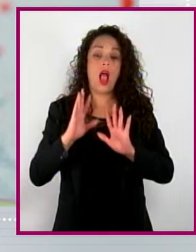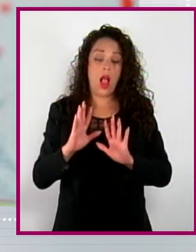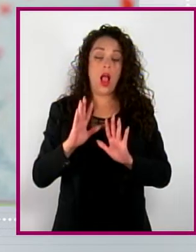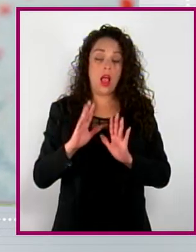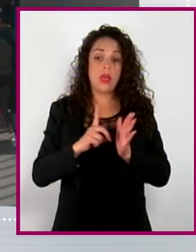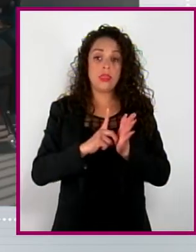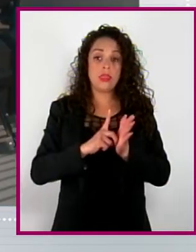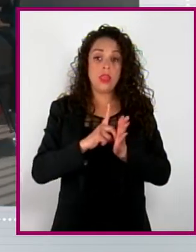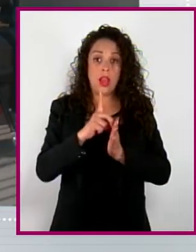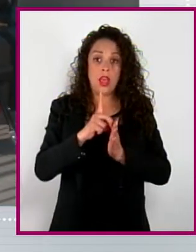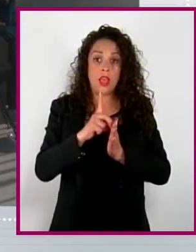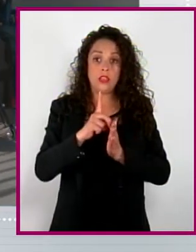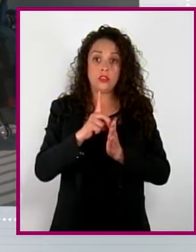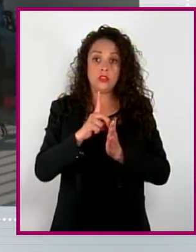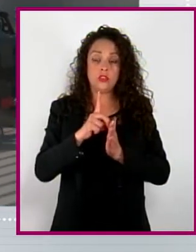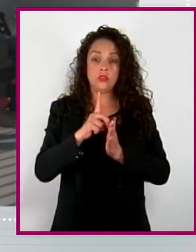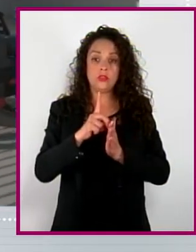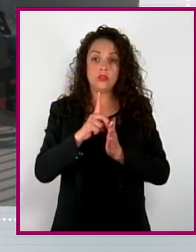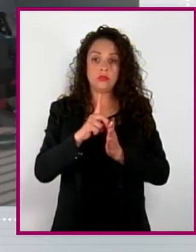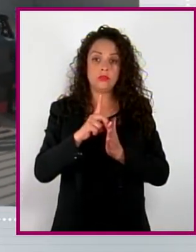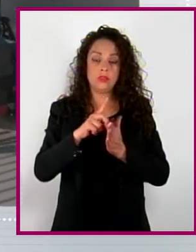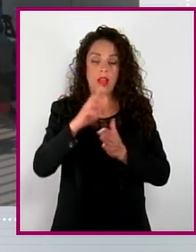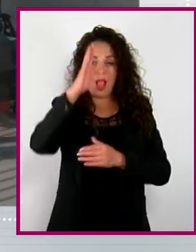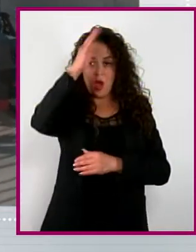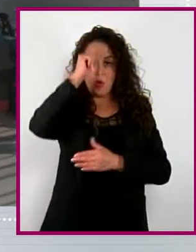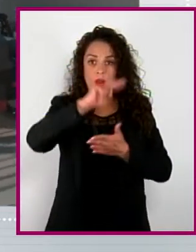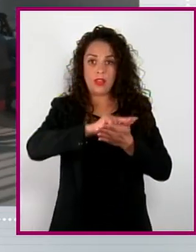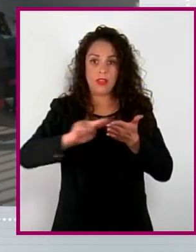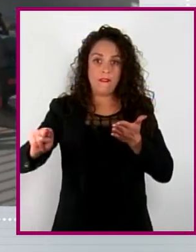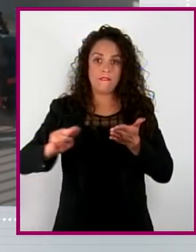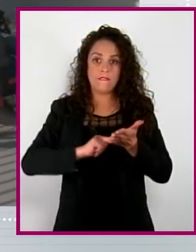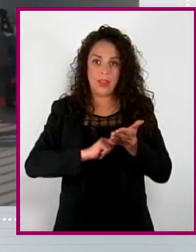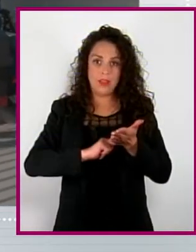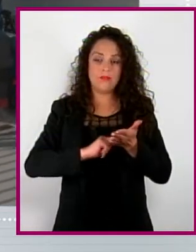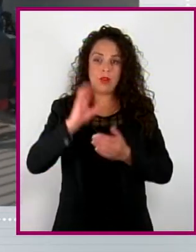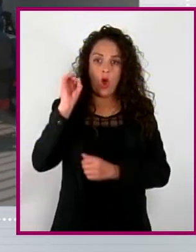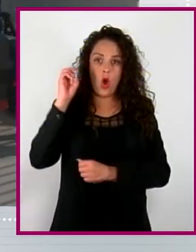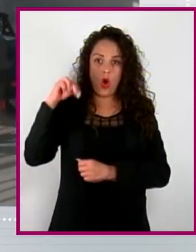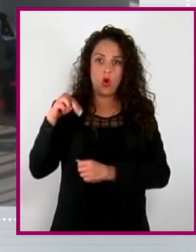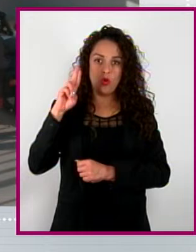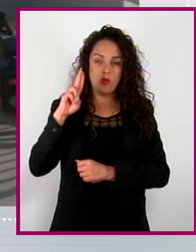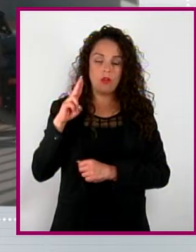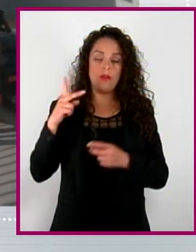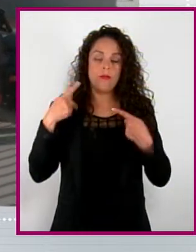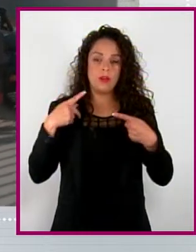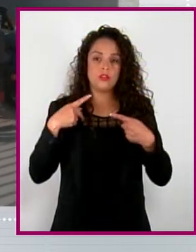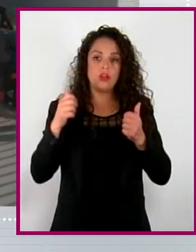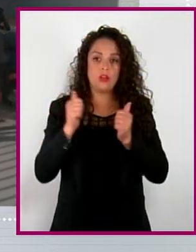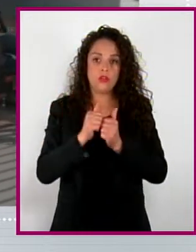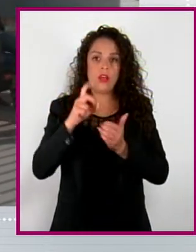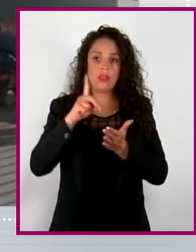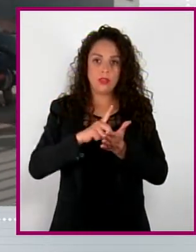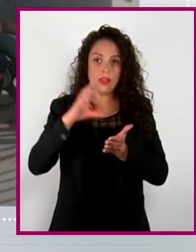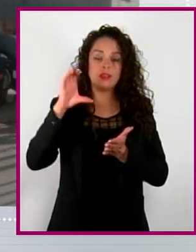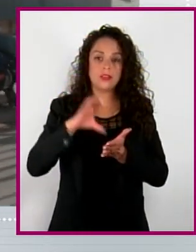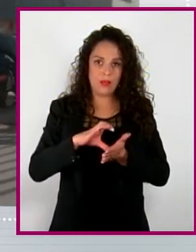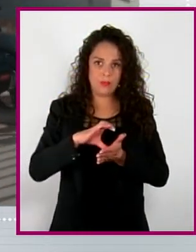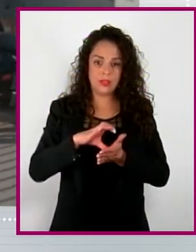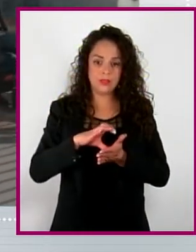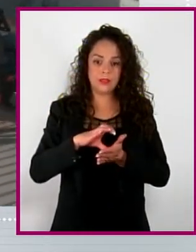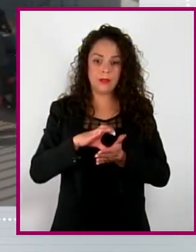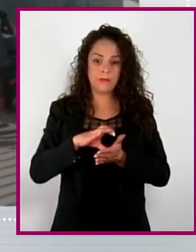internacionales, como la Convención sobre los Derechos de las Personas con Discapacidad, y en instrumentos nacionales como